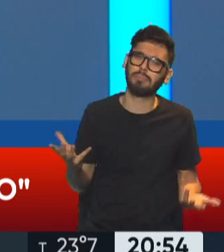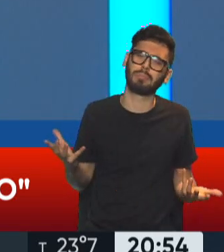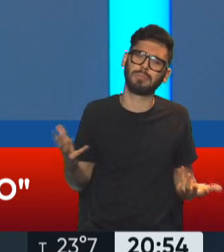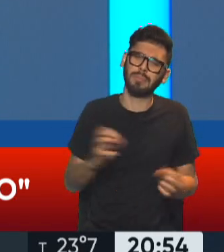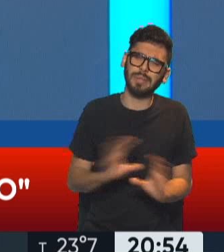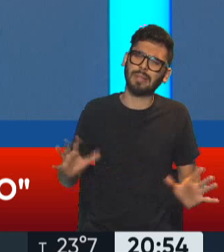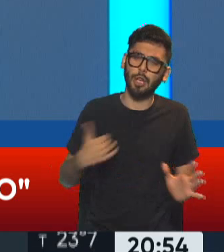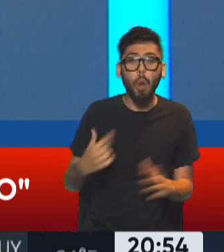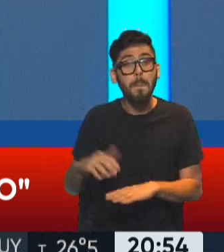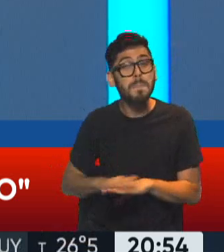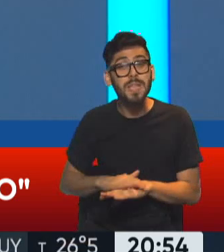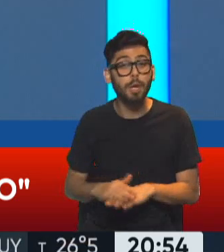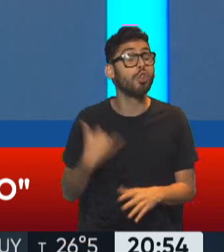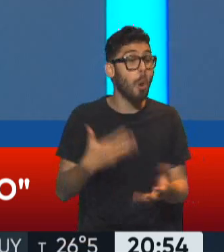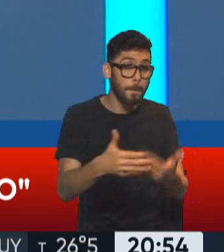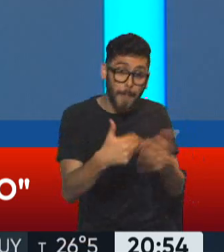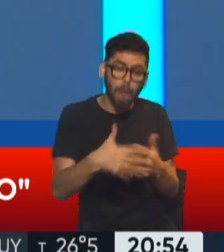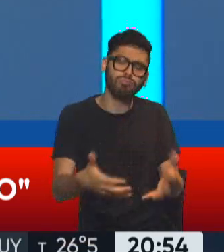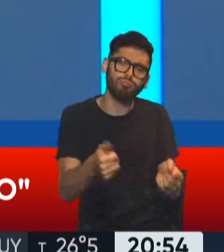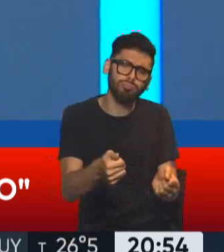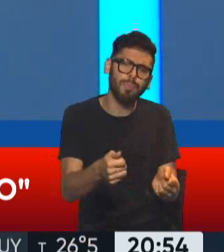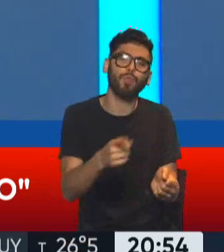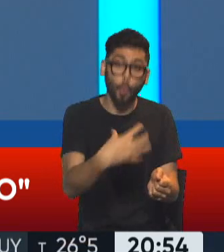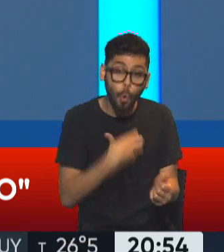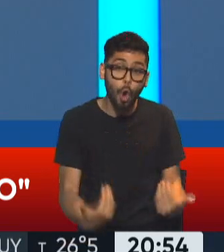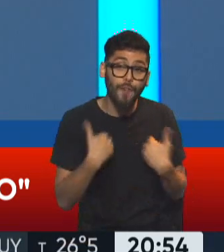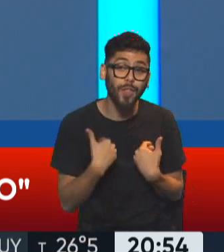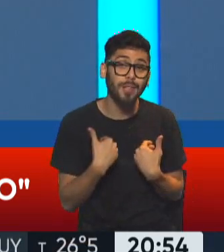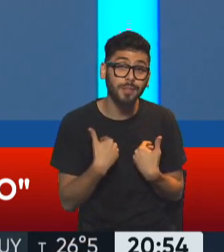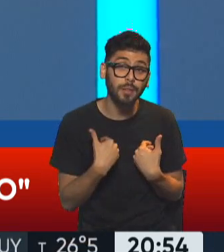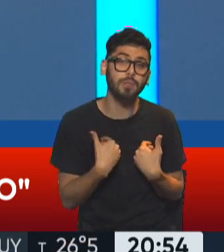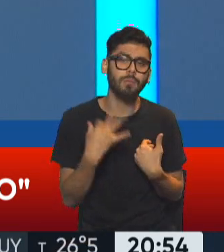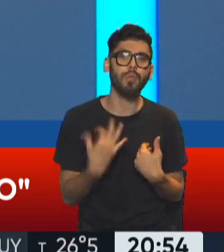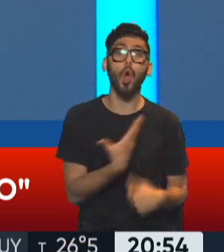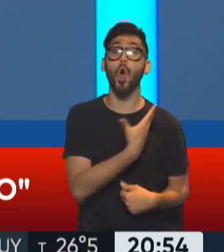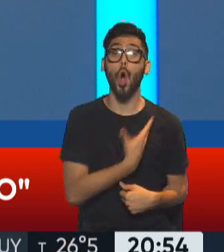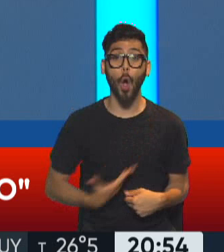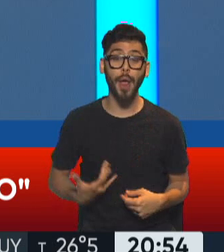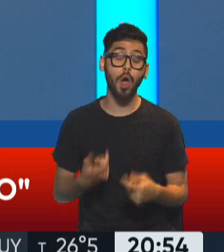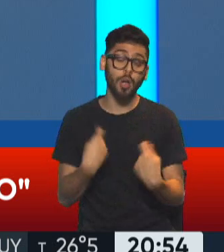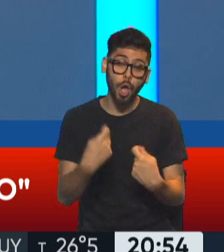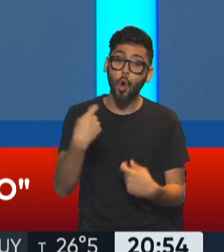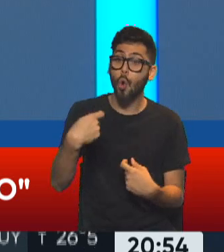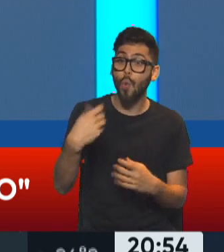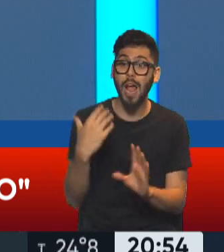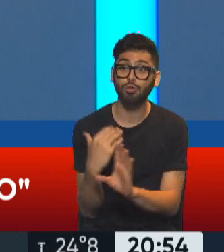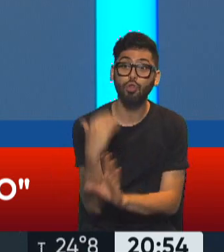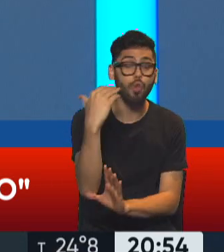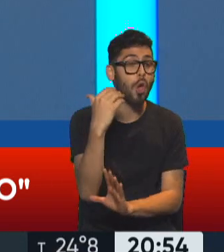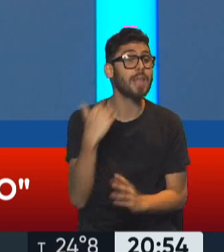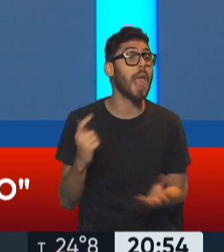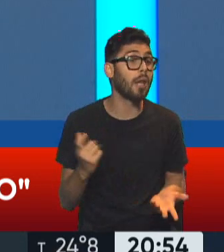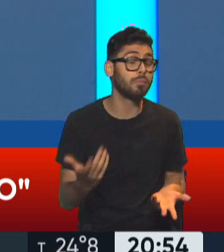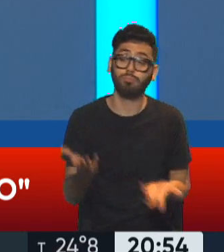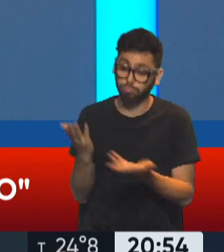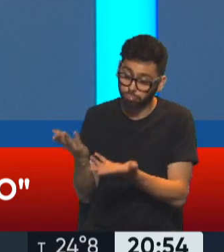de la mínima. Yo le agarré las manos y le dije, ¿tenés confianza? ¿Quién va a ser el único gobierno que va a poder llevar la jubilación al lugar donde queremos que la tengas? Ustedes.